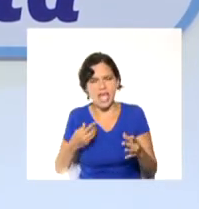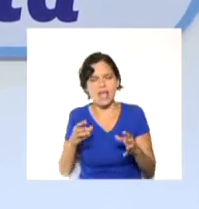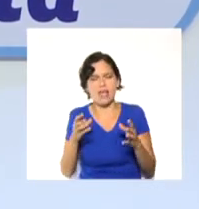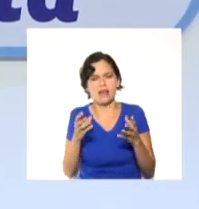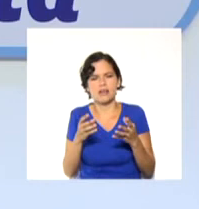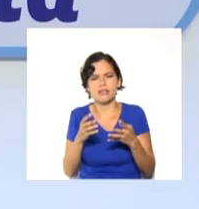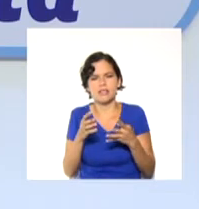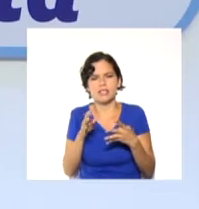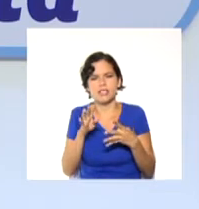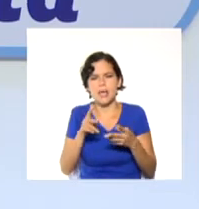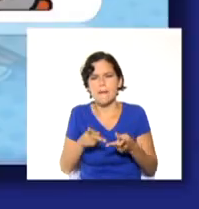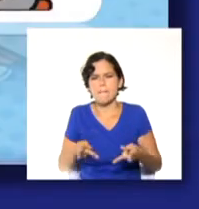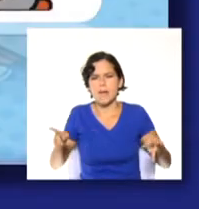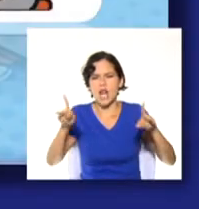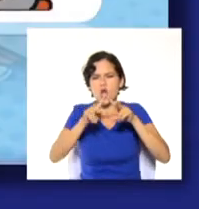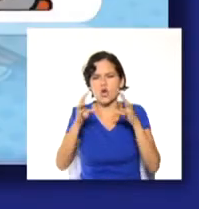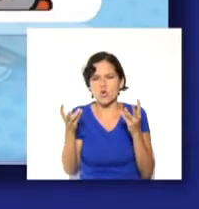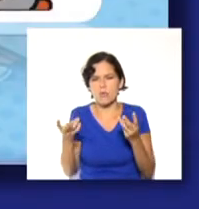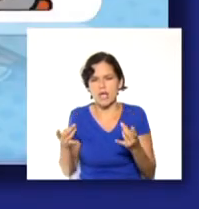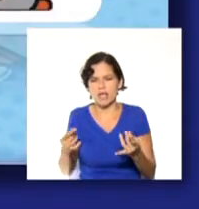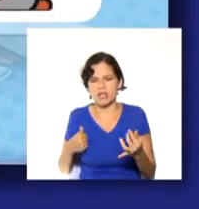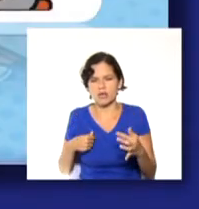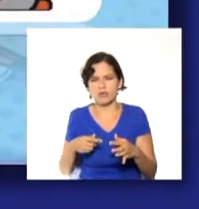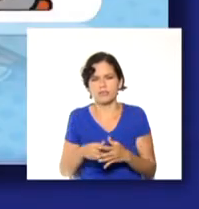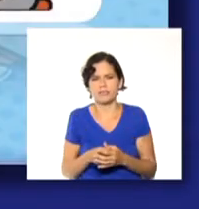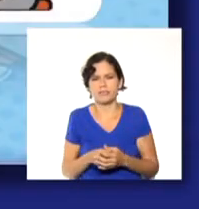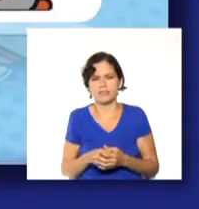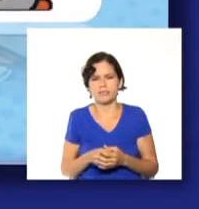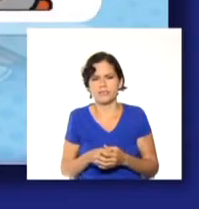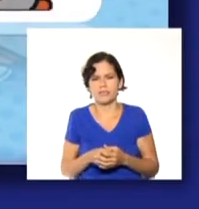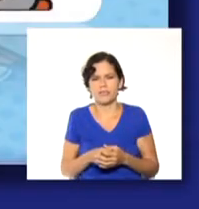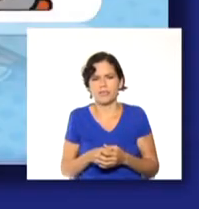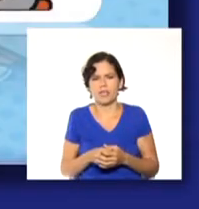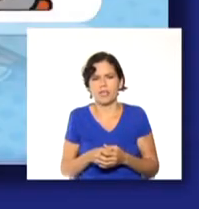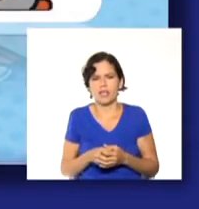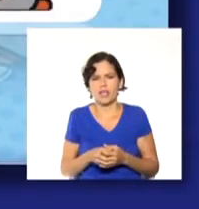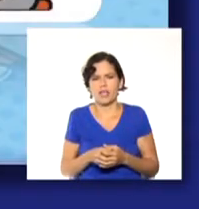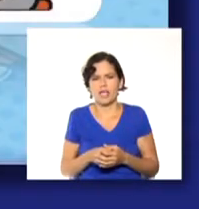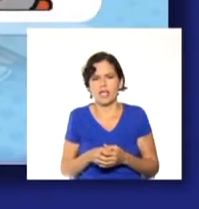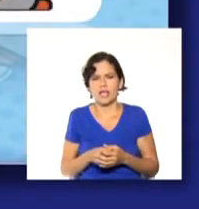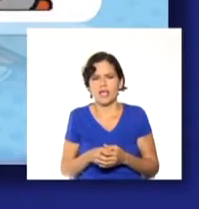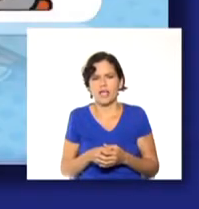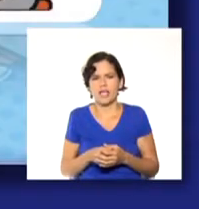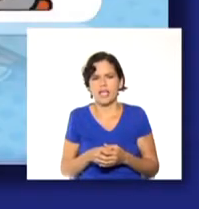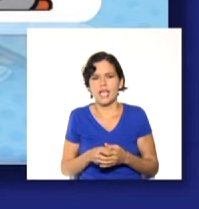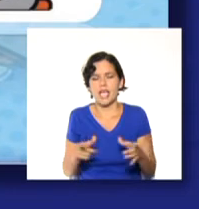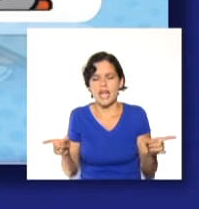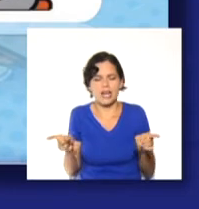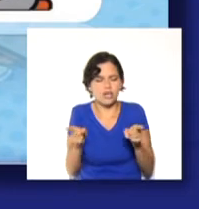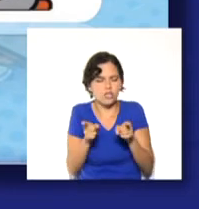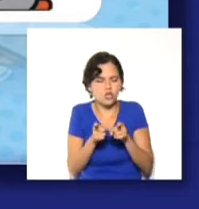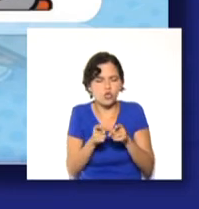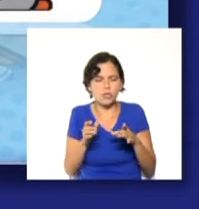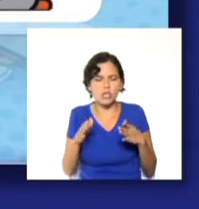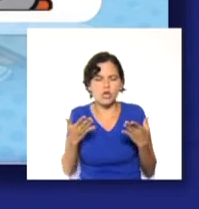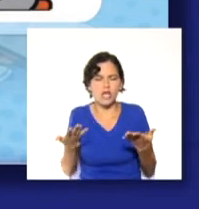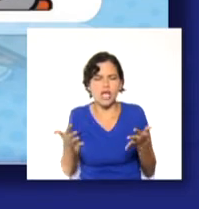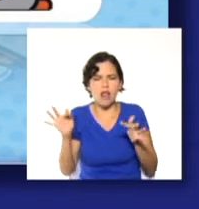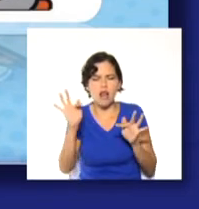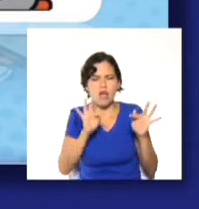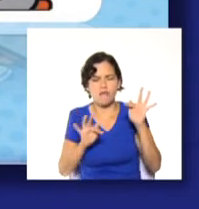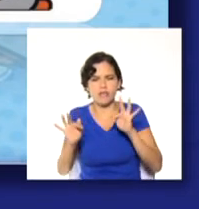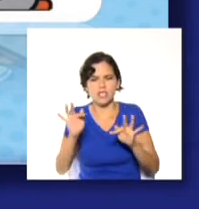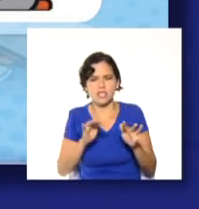numérico, como se puede apreciar en la siguiente lámina. Y tenemos el resumen de lo que es la física. Ahí tienen